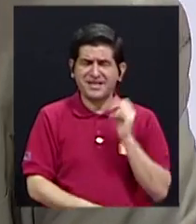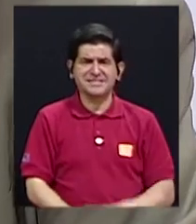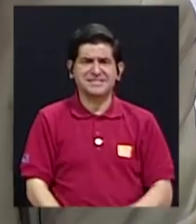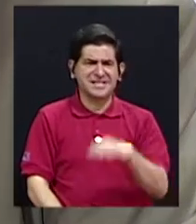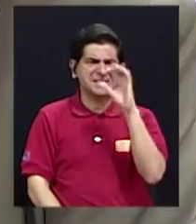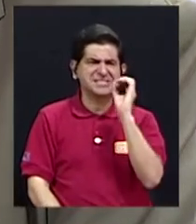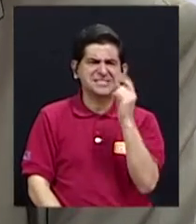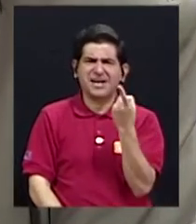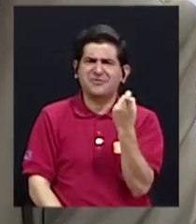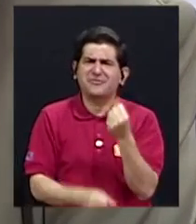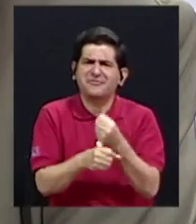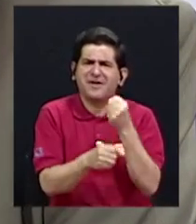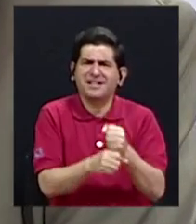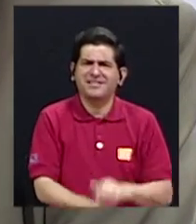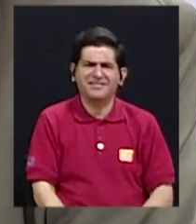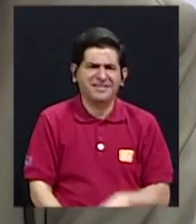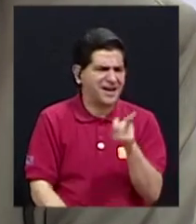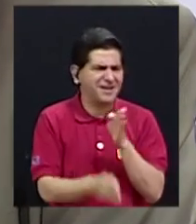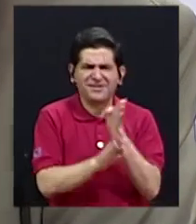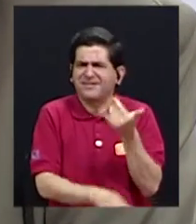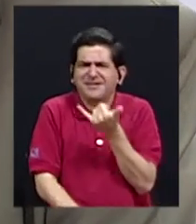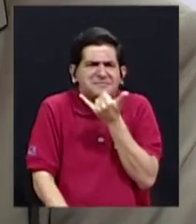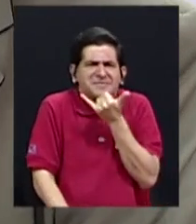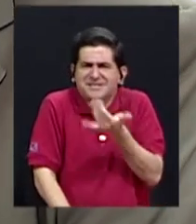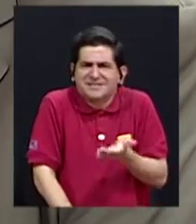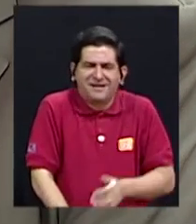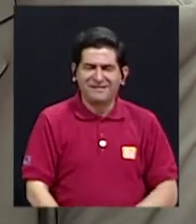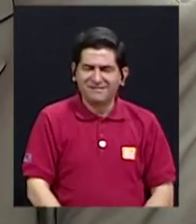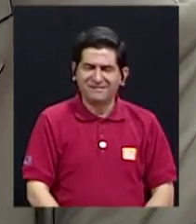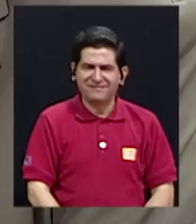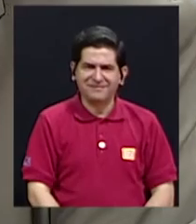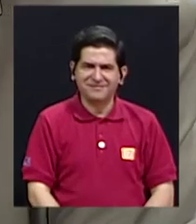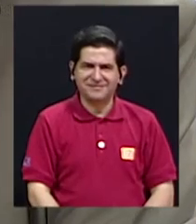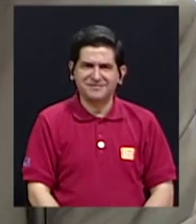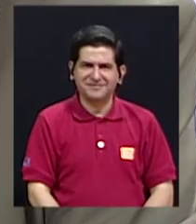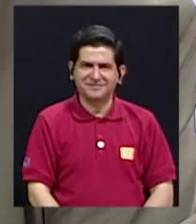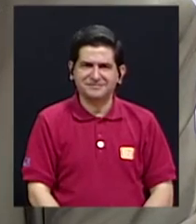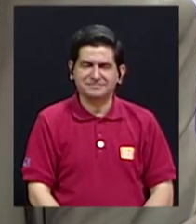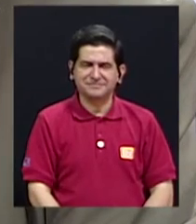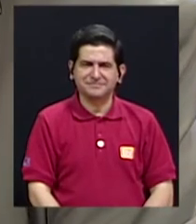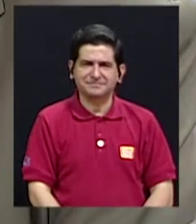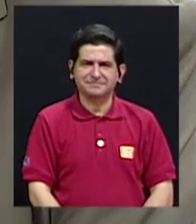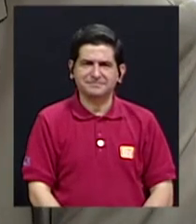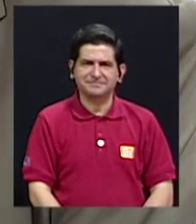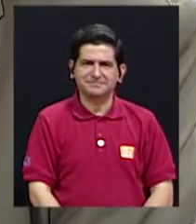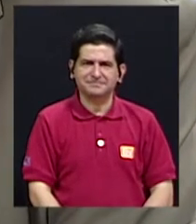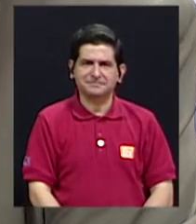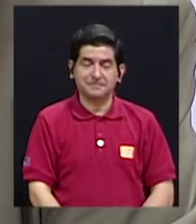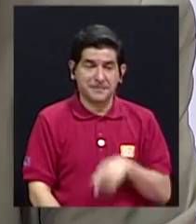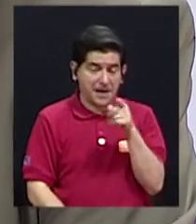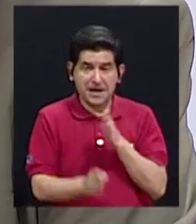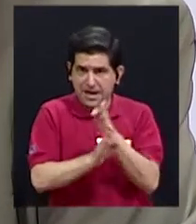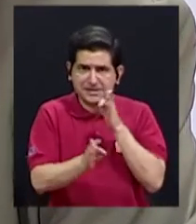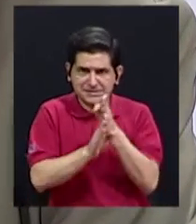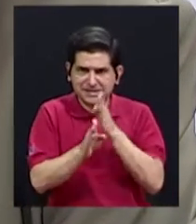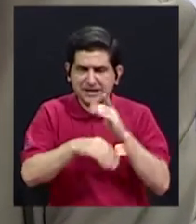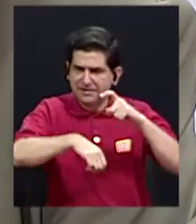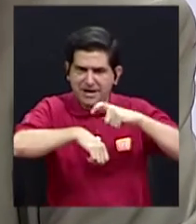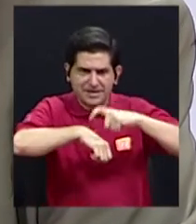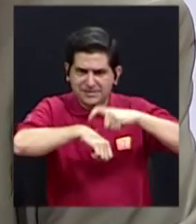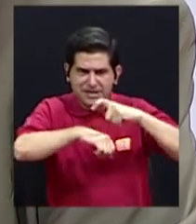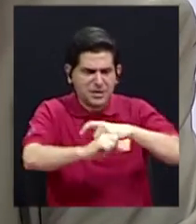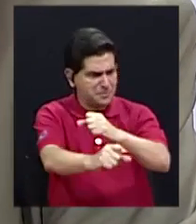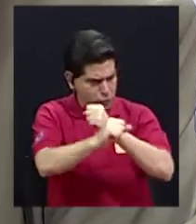desempleo fe que ocurre con esas carreras que lo que está pasando que que han por lo menos en este periodo